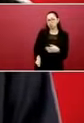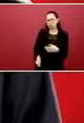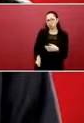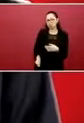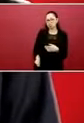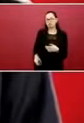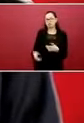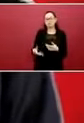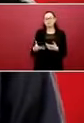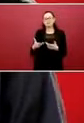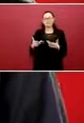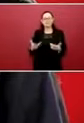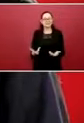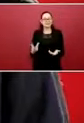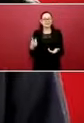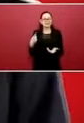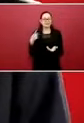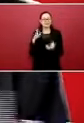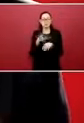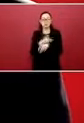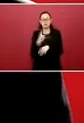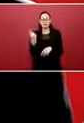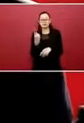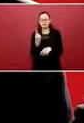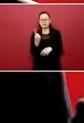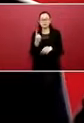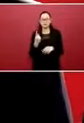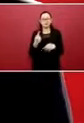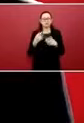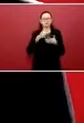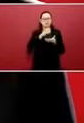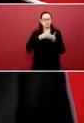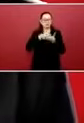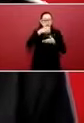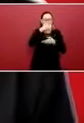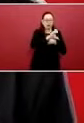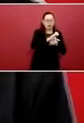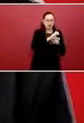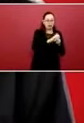por todo un sistema de intermediación que